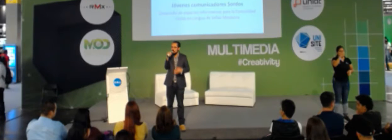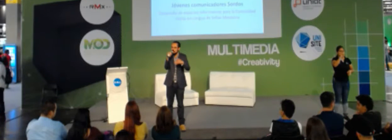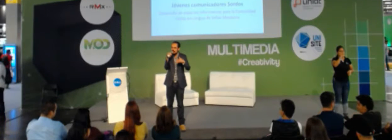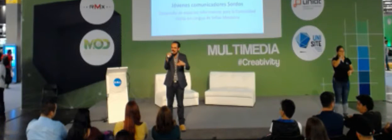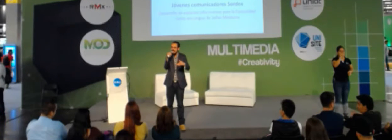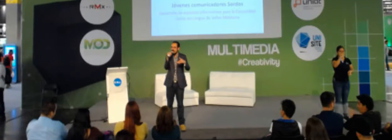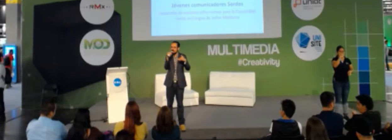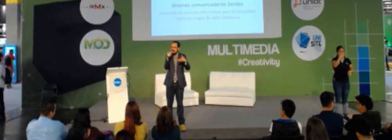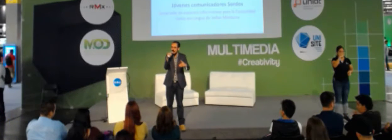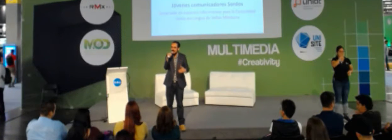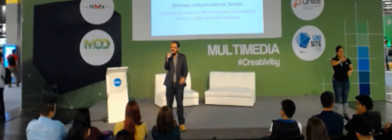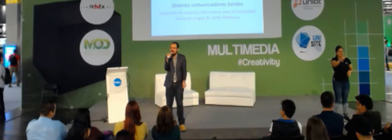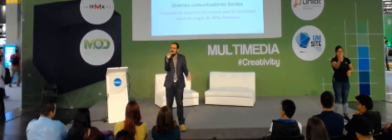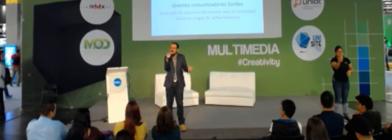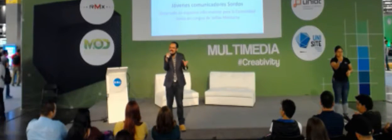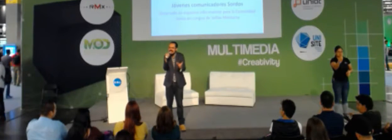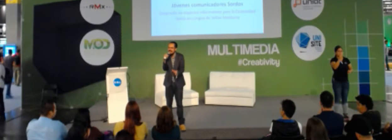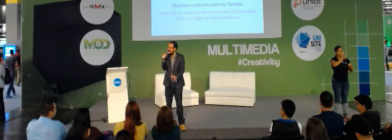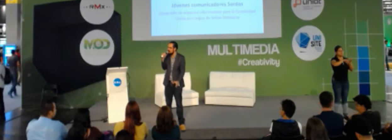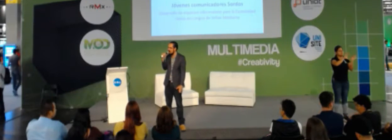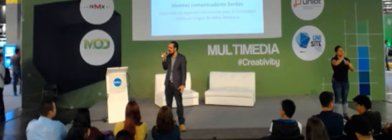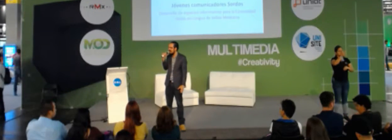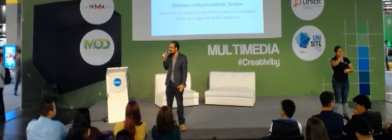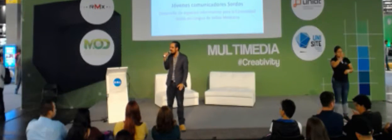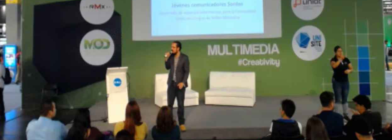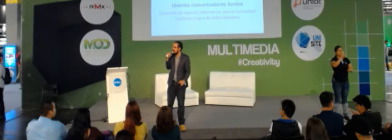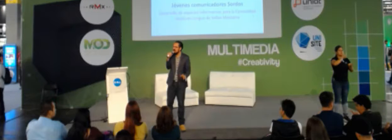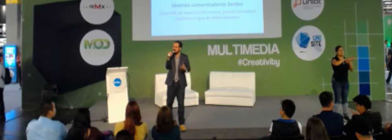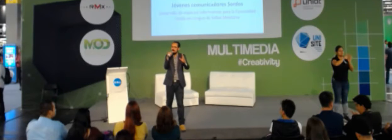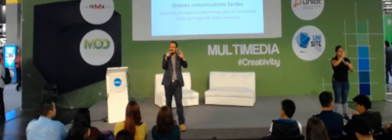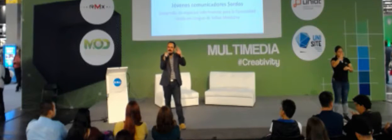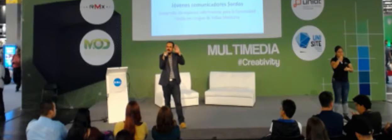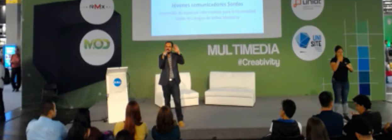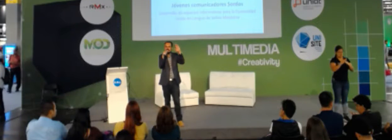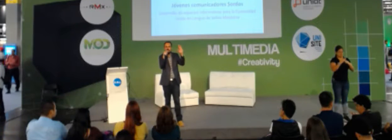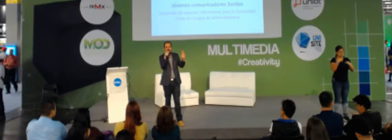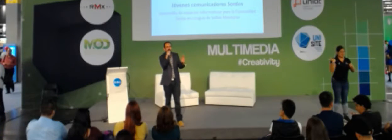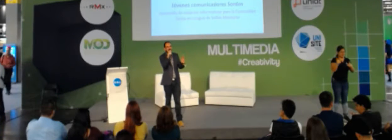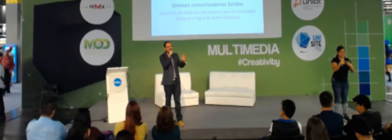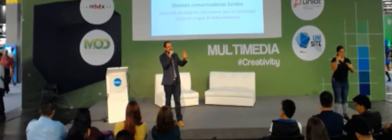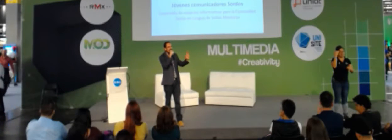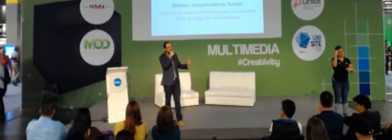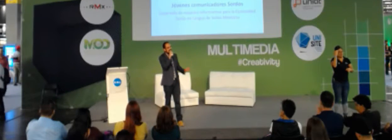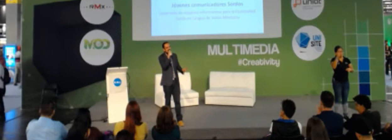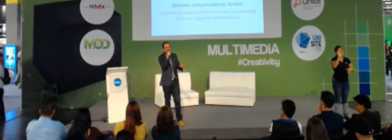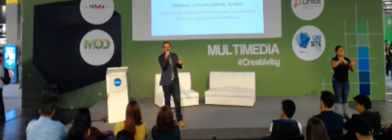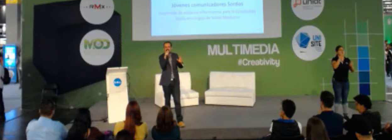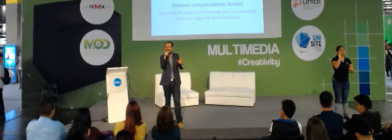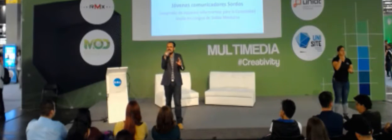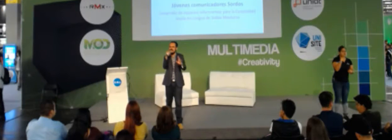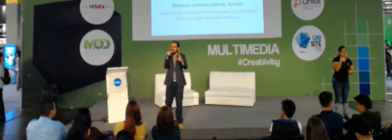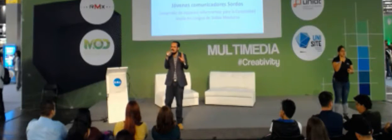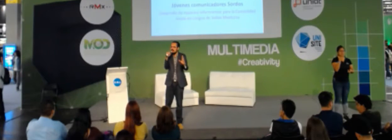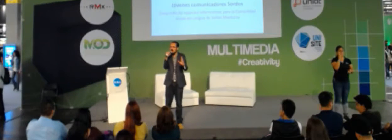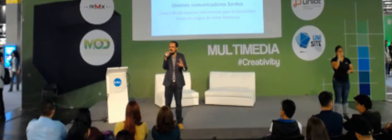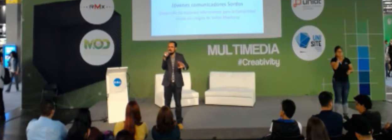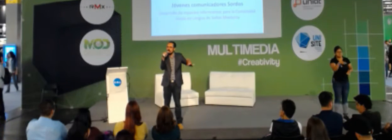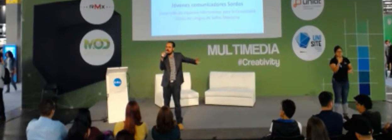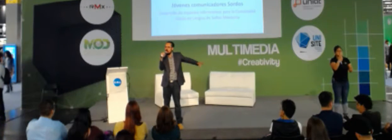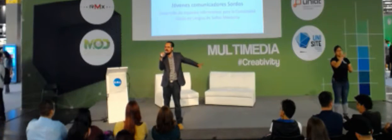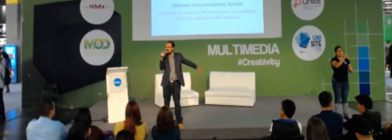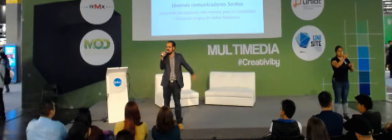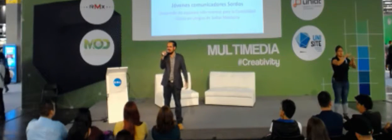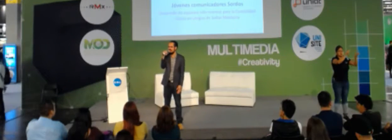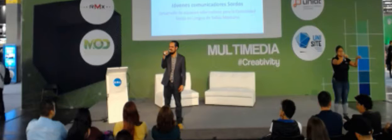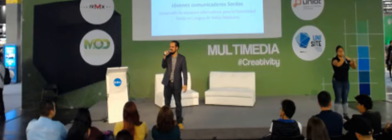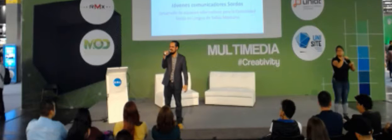Los 80, los 90, todavía en la década del 2000, pensábamos en sordos, en lengua de señas, en televisión y todo era